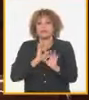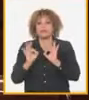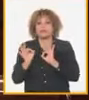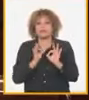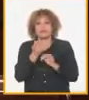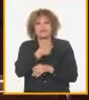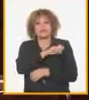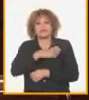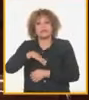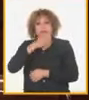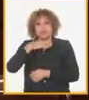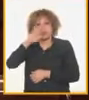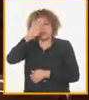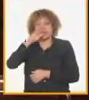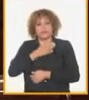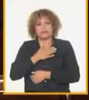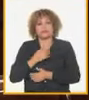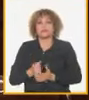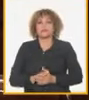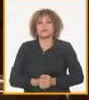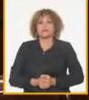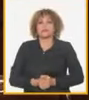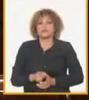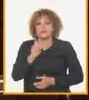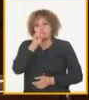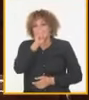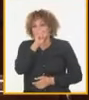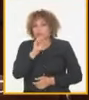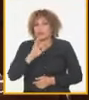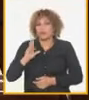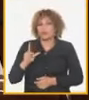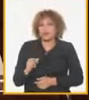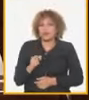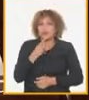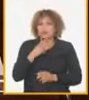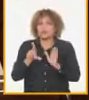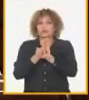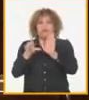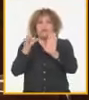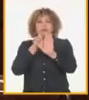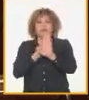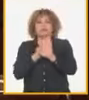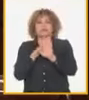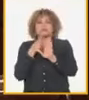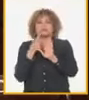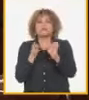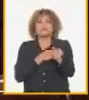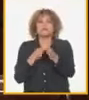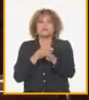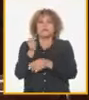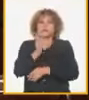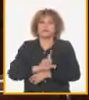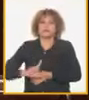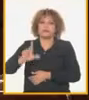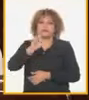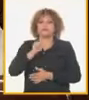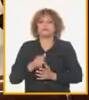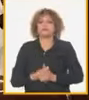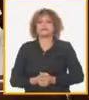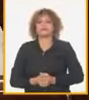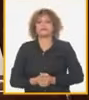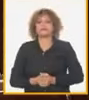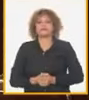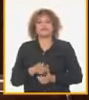incluyendo la corrupción la droga el delito las ilegalidades y las indisciplinas sociales también